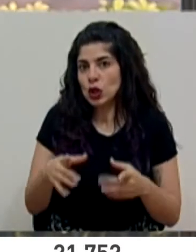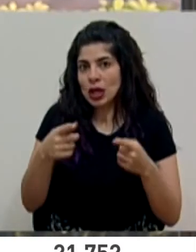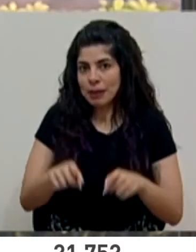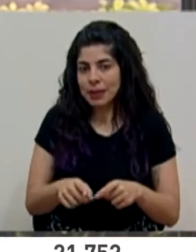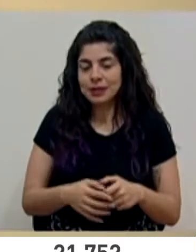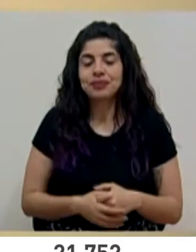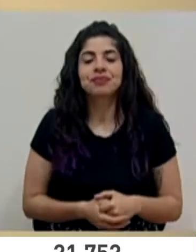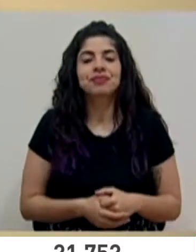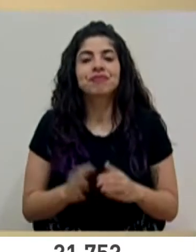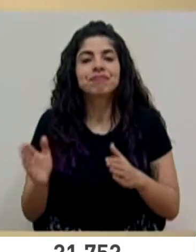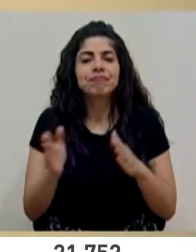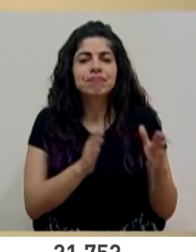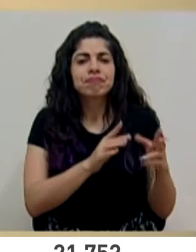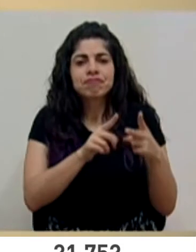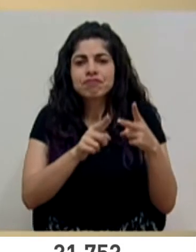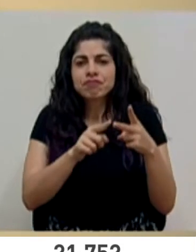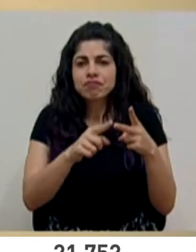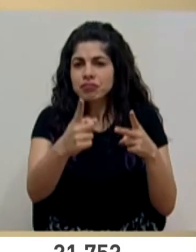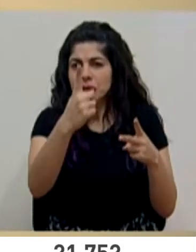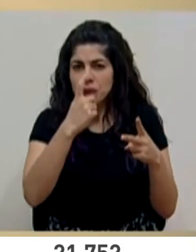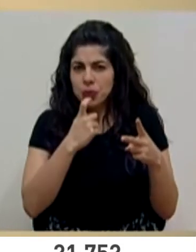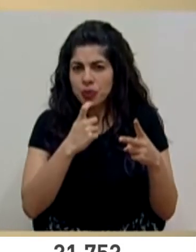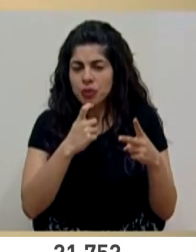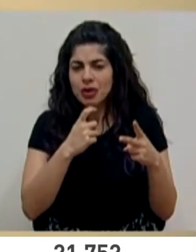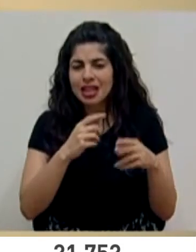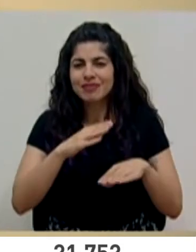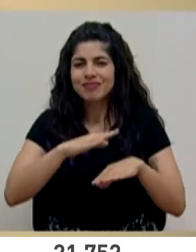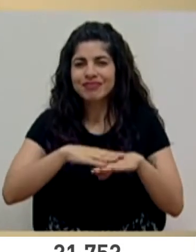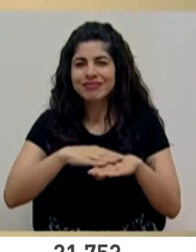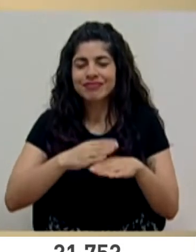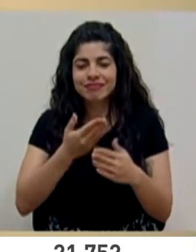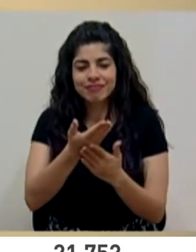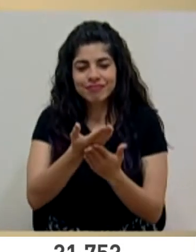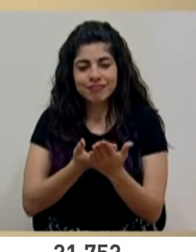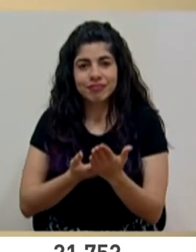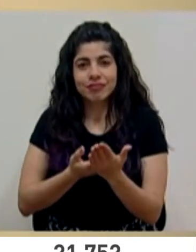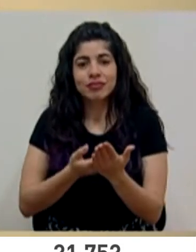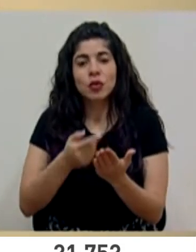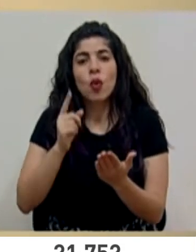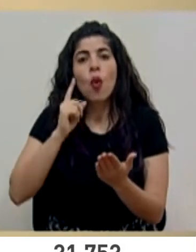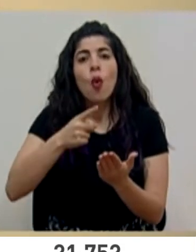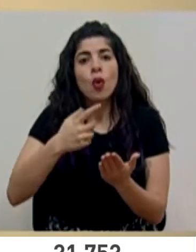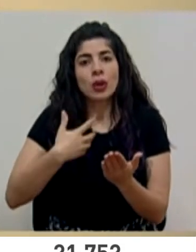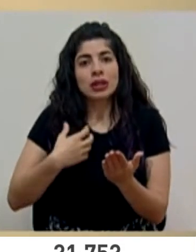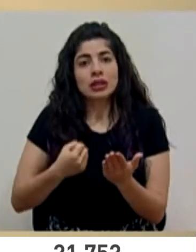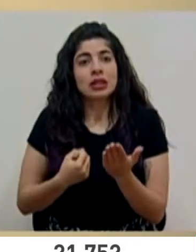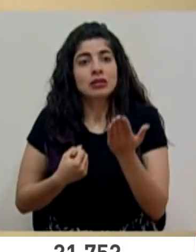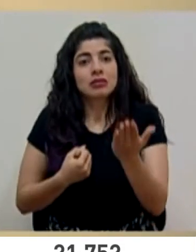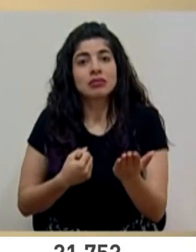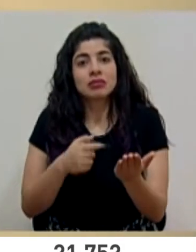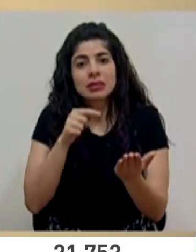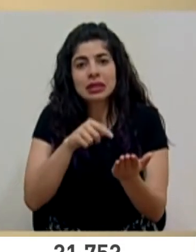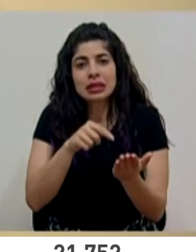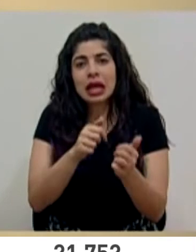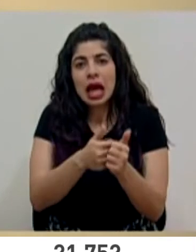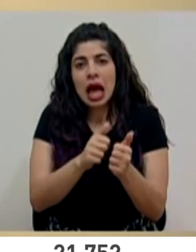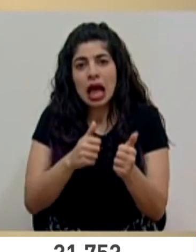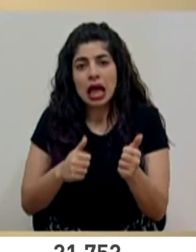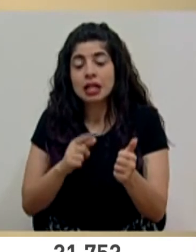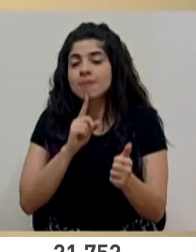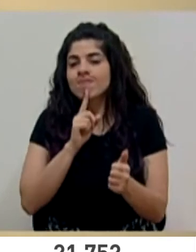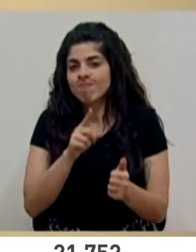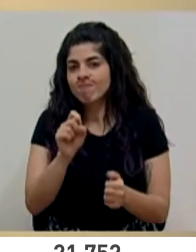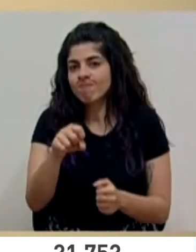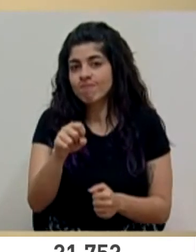La segunda pregunta era con respecto al atraso de las órdenes sanitarias. Bueno, evidentemente en los cantones donde